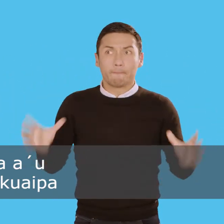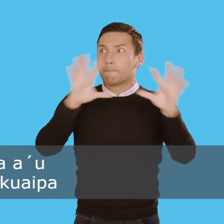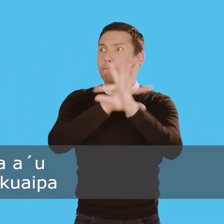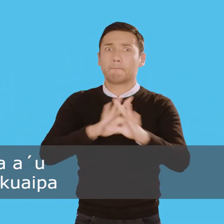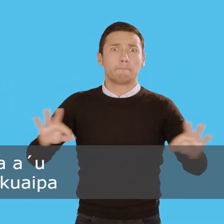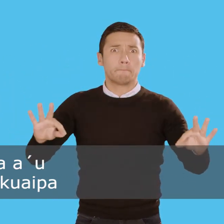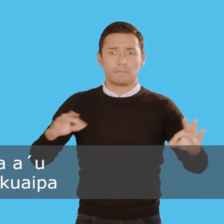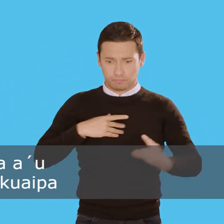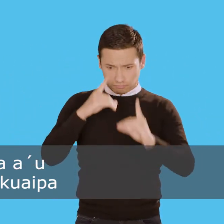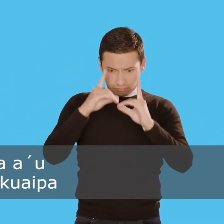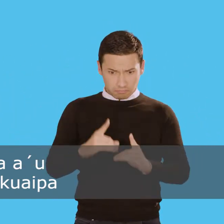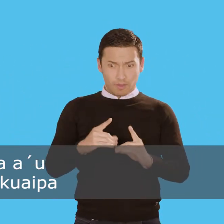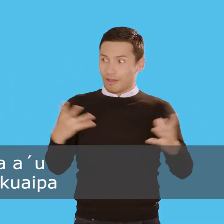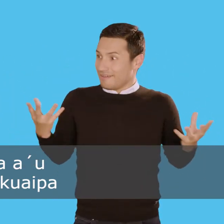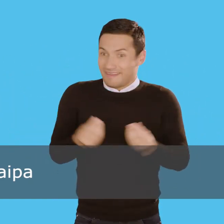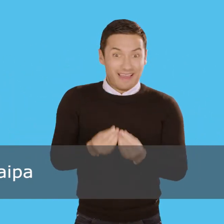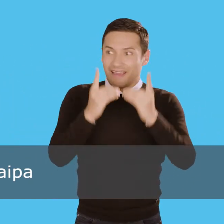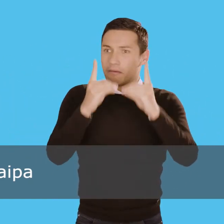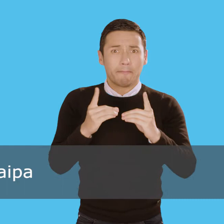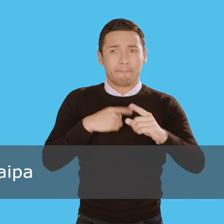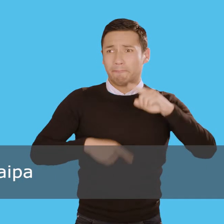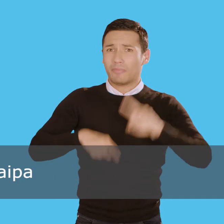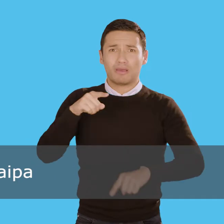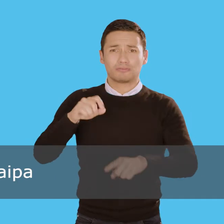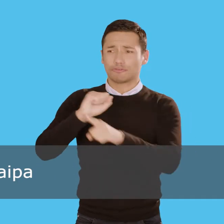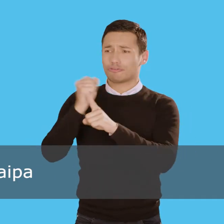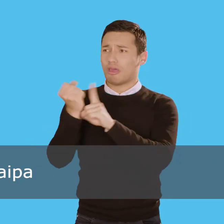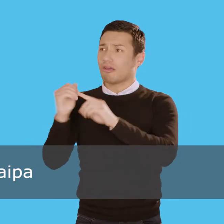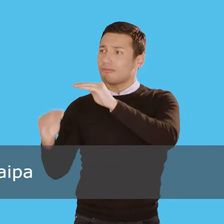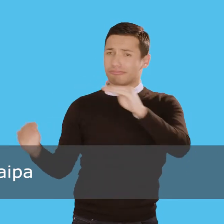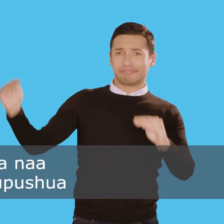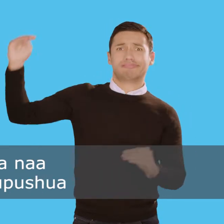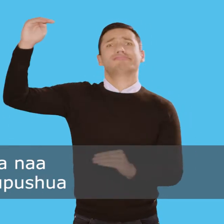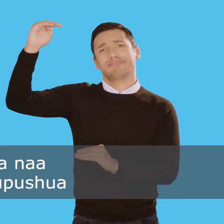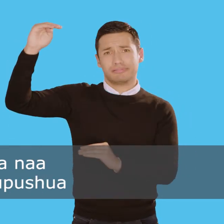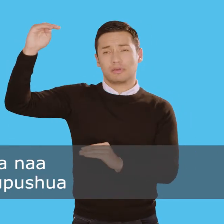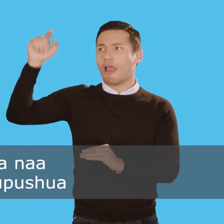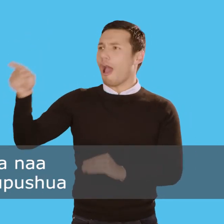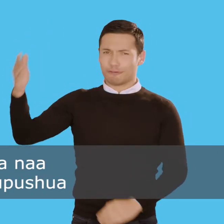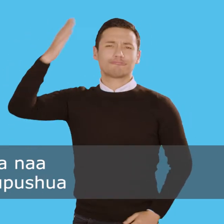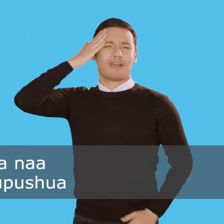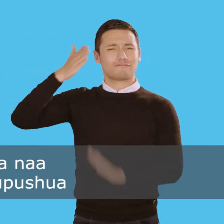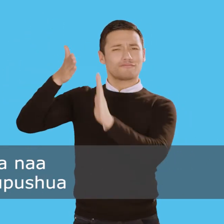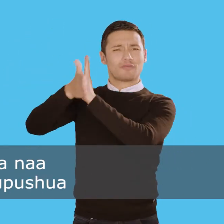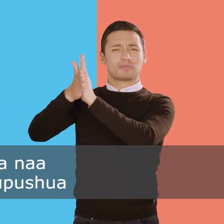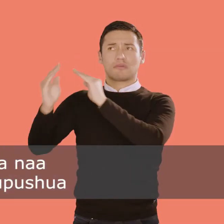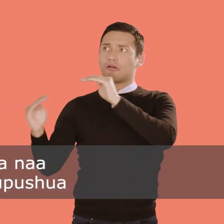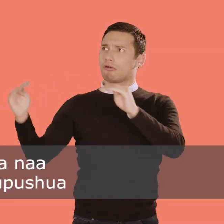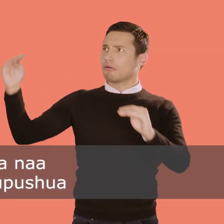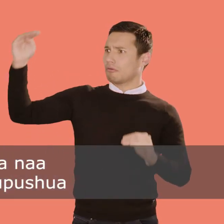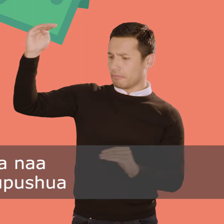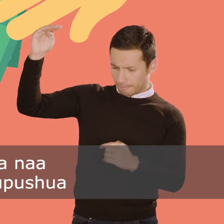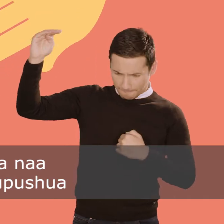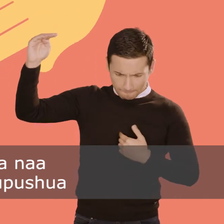tomar decisiones públicas ni personales. Sería una sociedad desigual. Estaría en desventaja frente a aquellos que